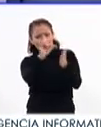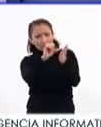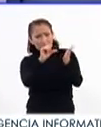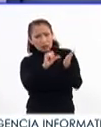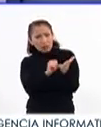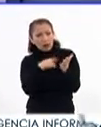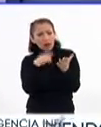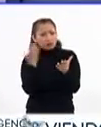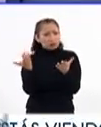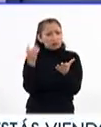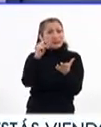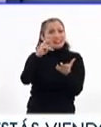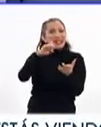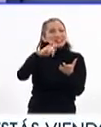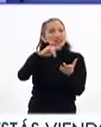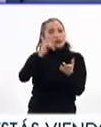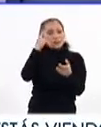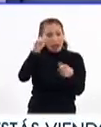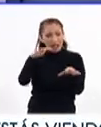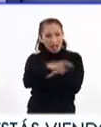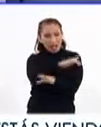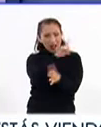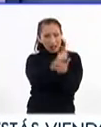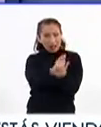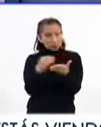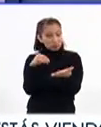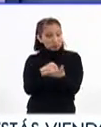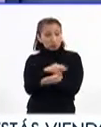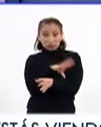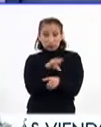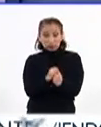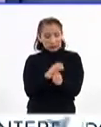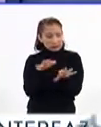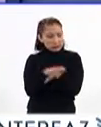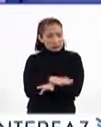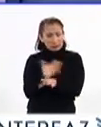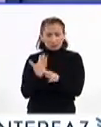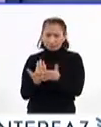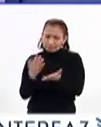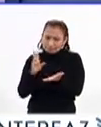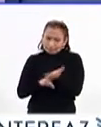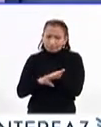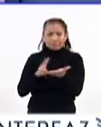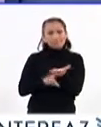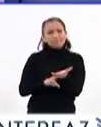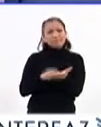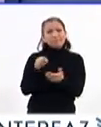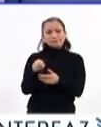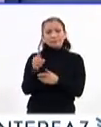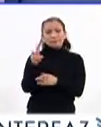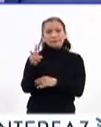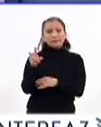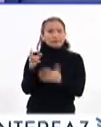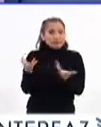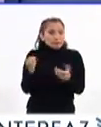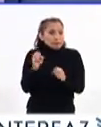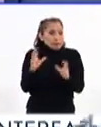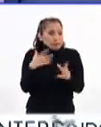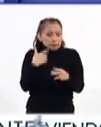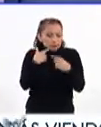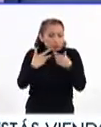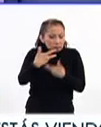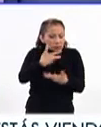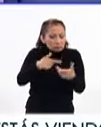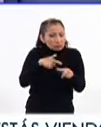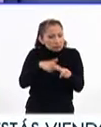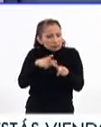artículos transitorios, en fin, para que esta reforma sea una reforma integral de cambio de sustancia y que, bueno, por supuesto, se está